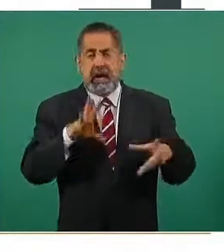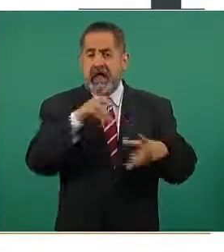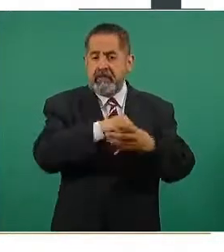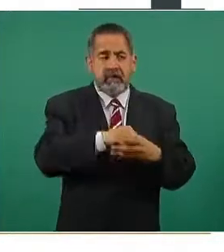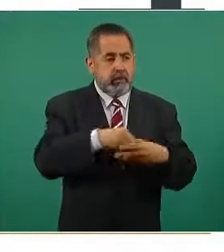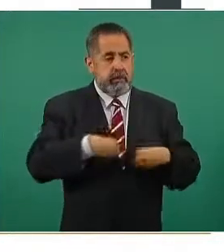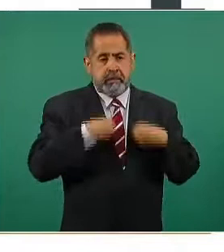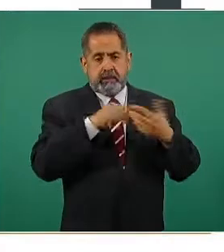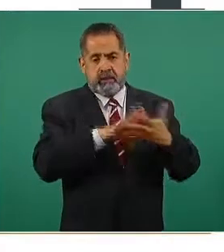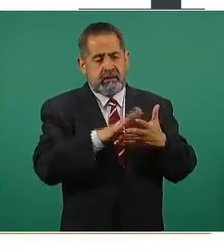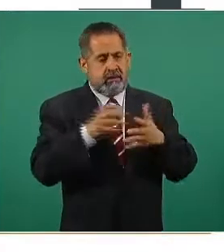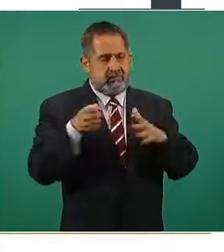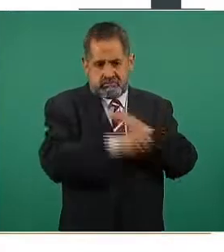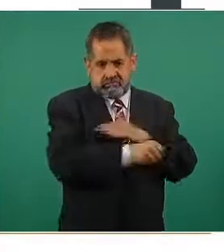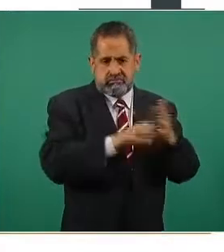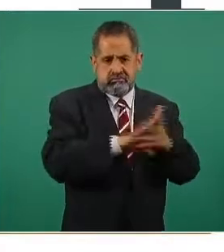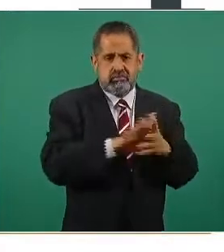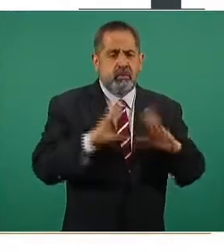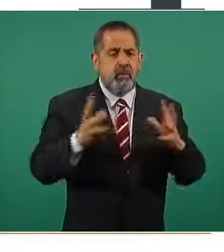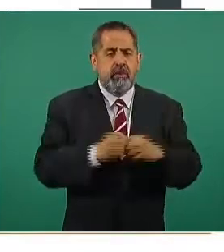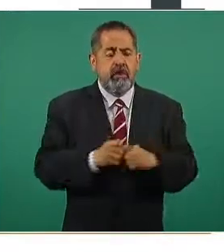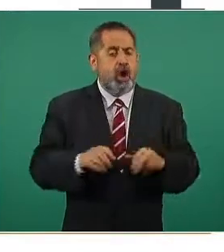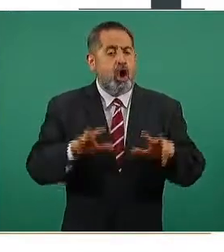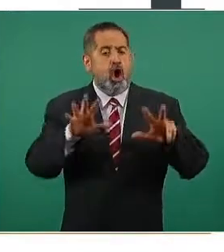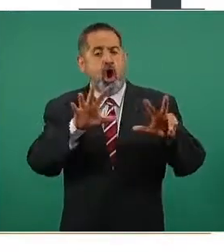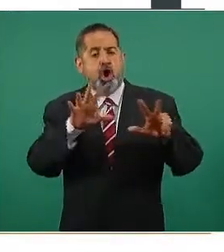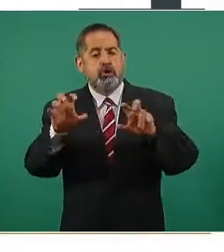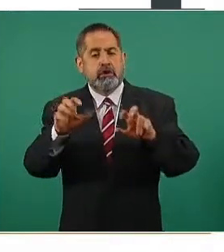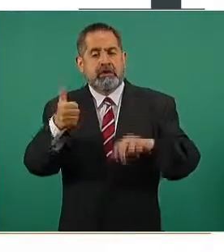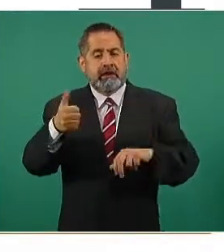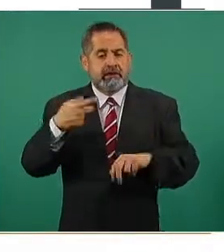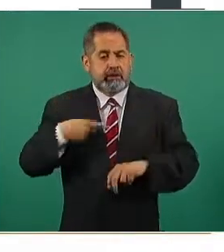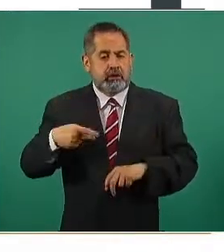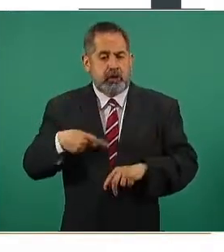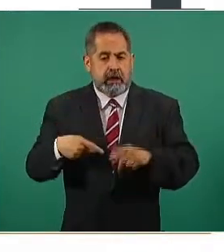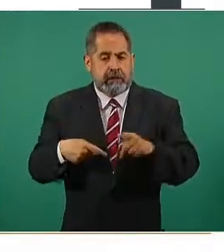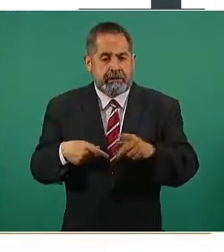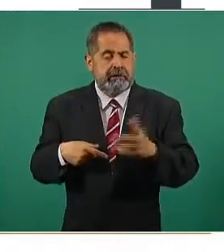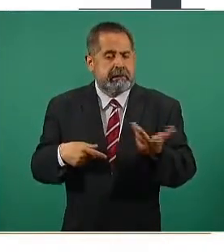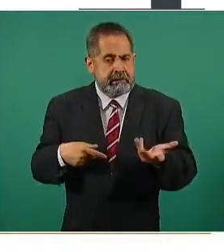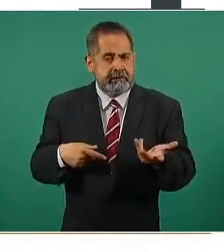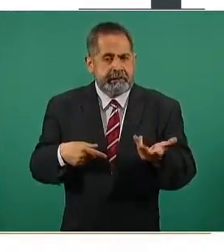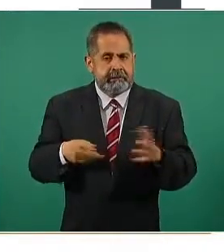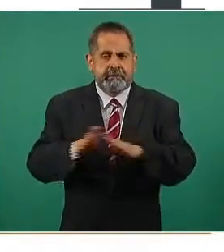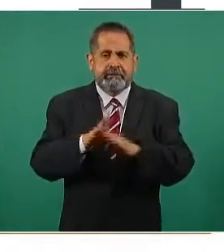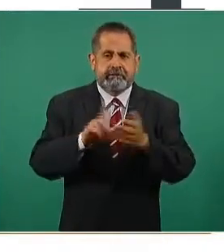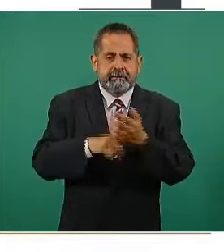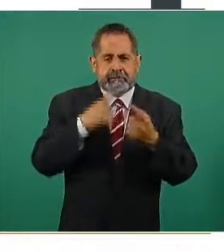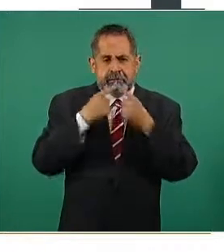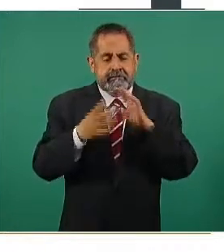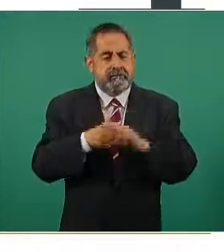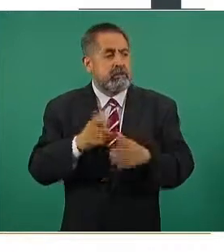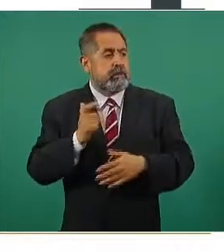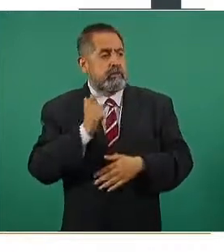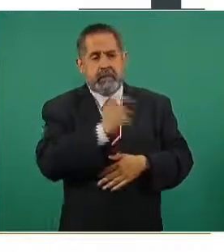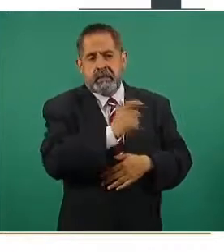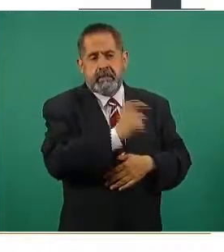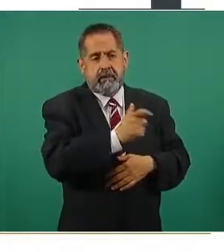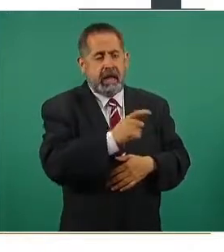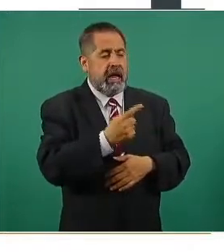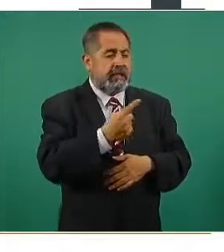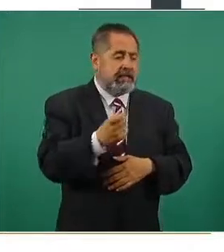internas, de un total de 806 personas, y digamos se paga lo mismo por